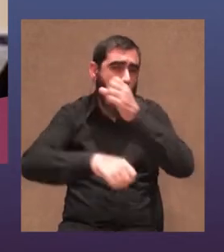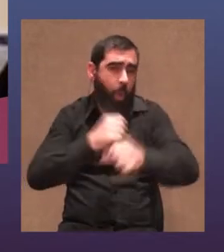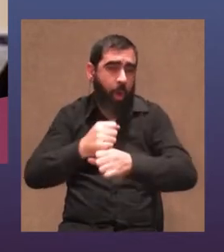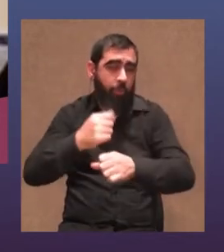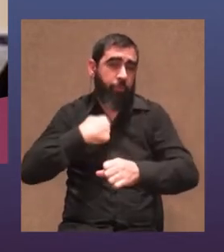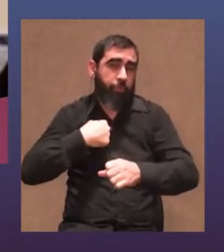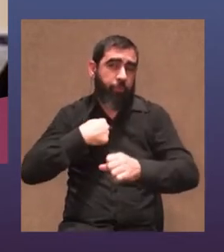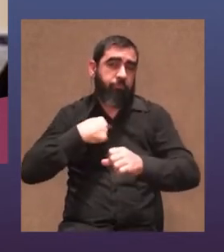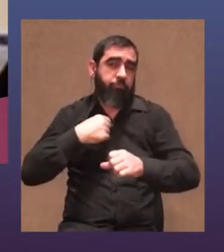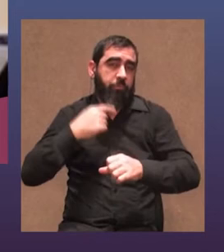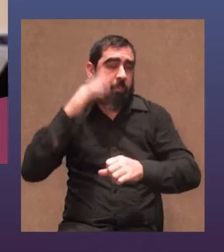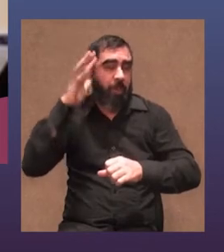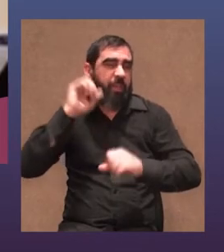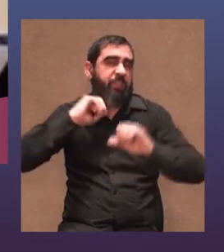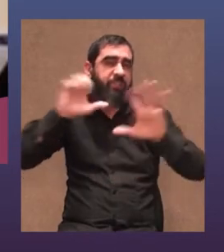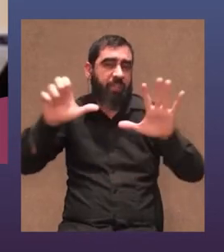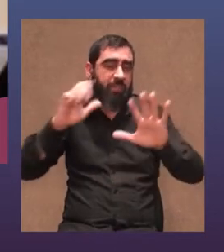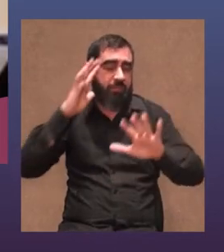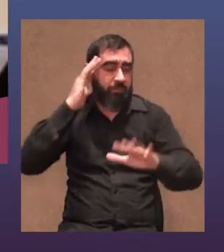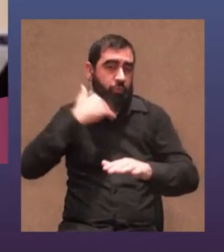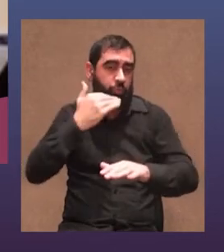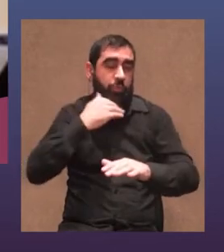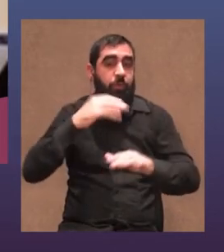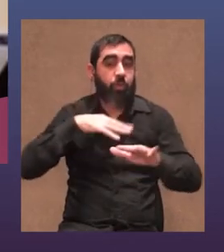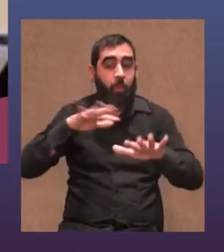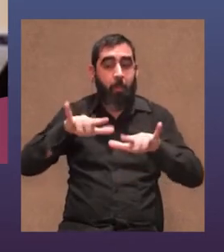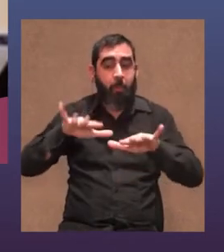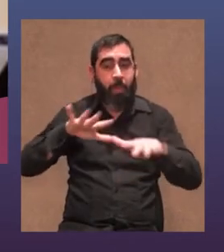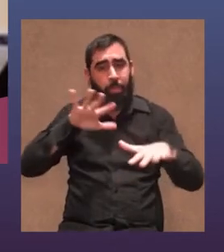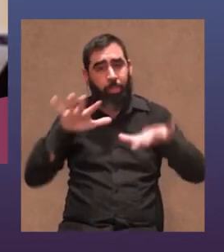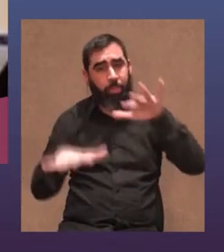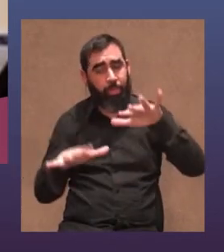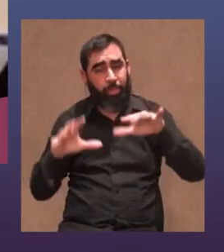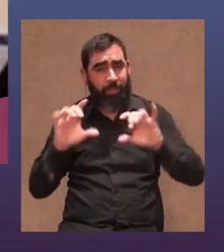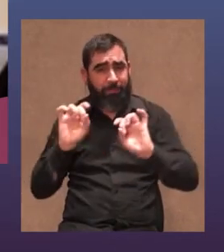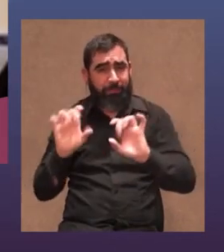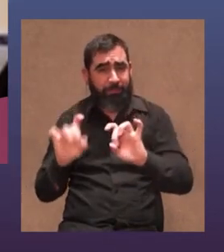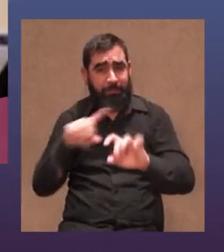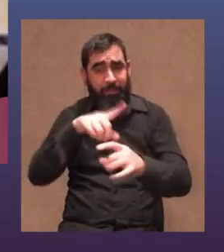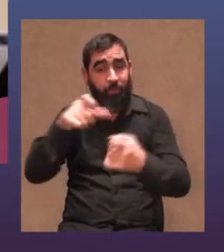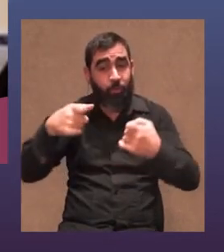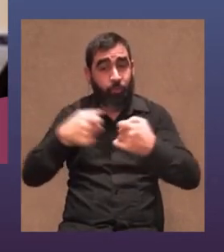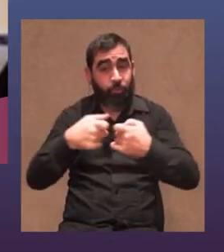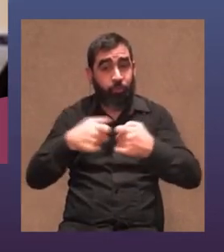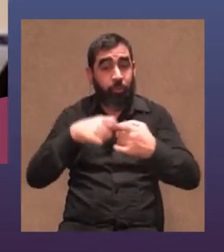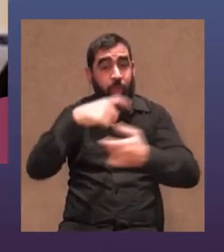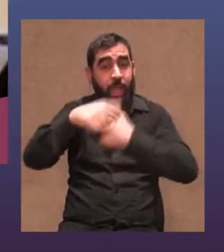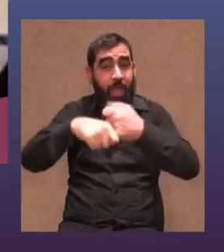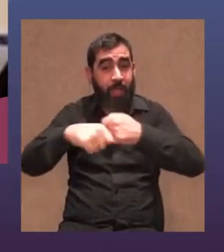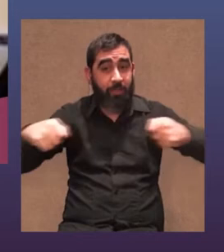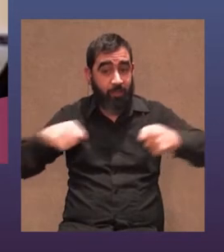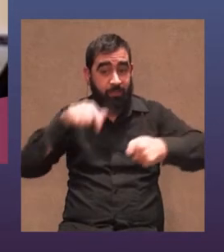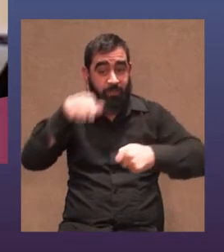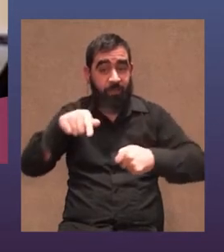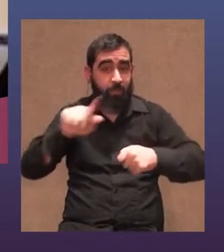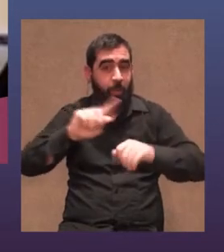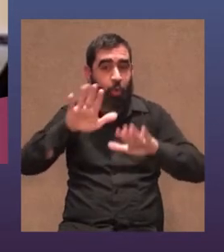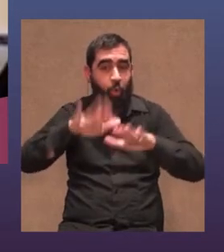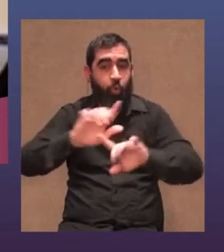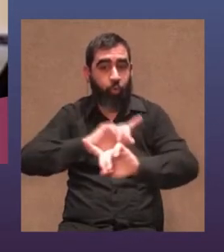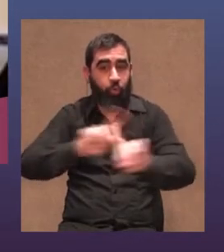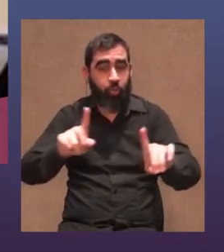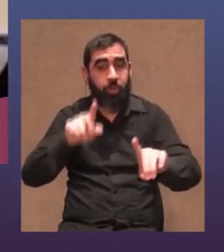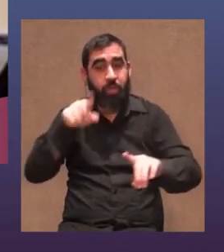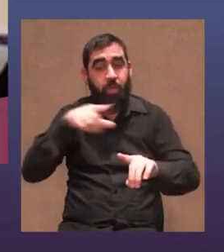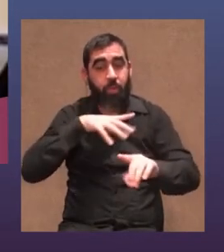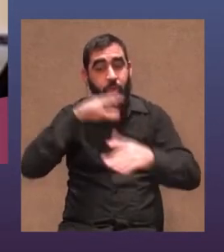tenía 6, y en un piano vertical destartalado que había en la Asociación Cristiana, que estaba atado con una cuerda para que nadie lo tocara, él